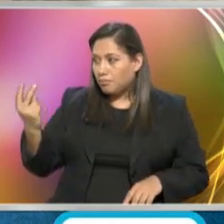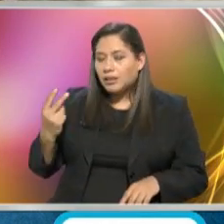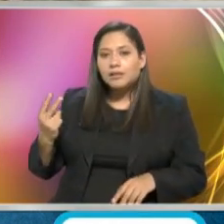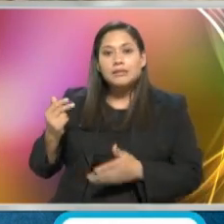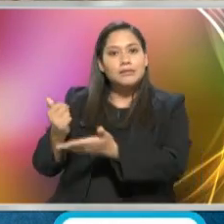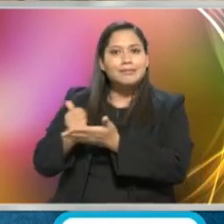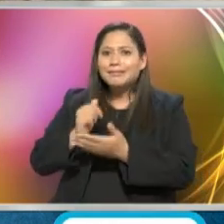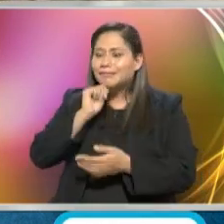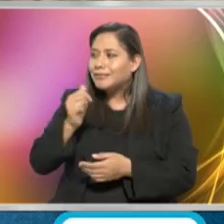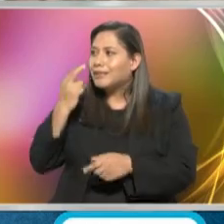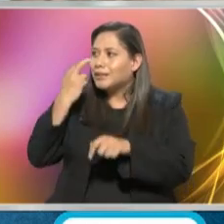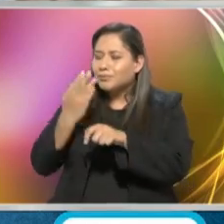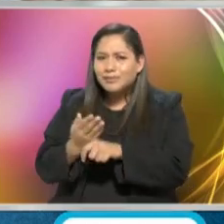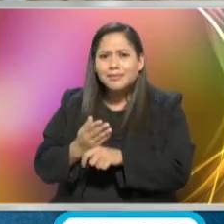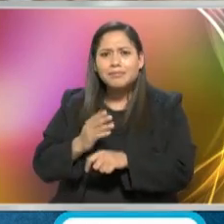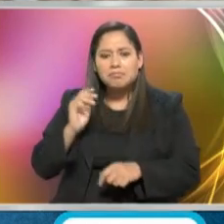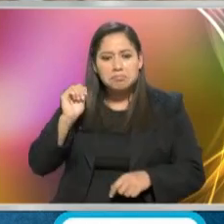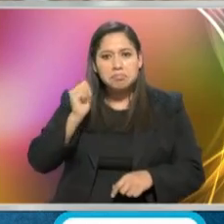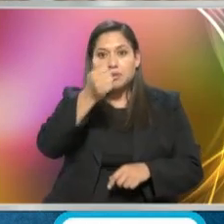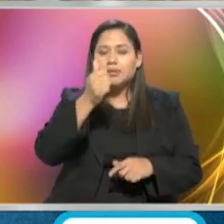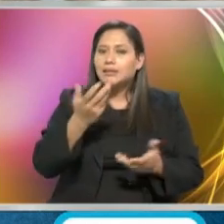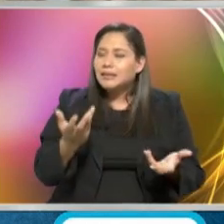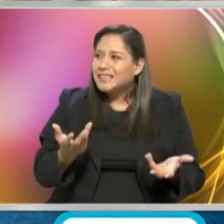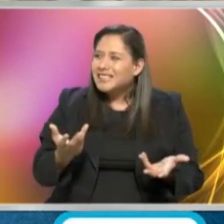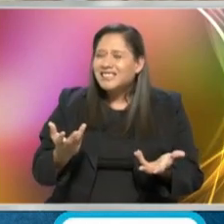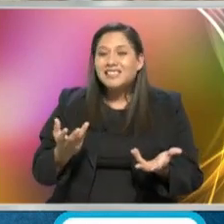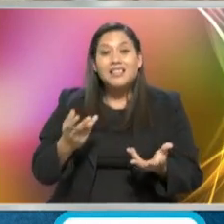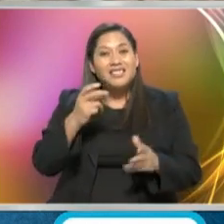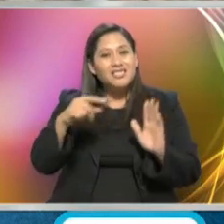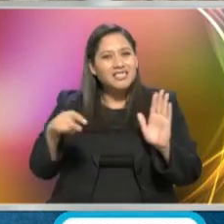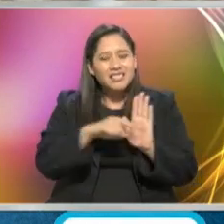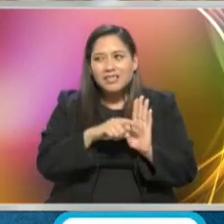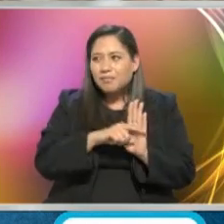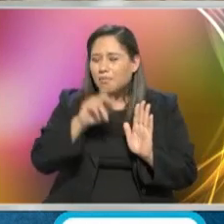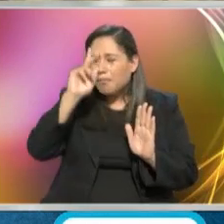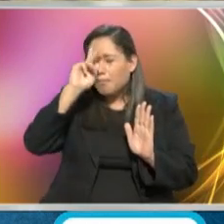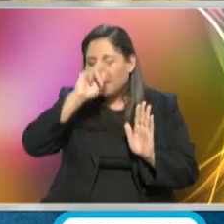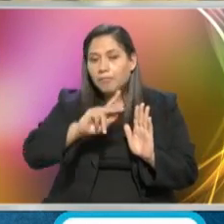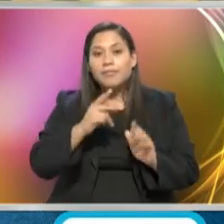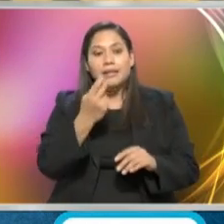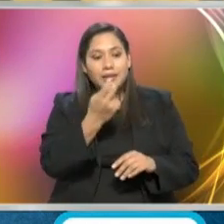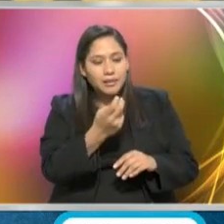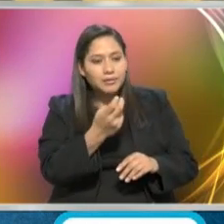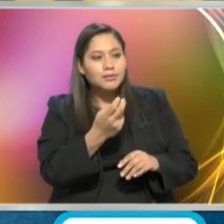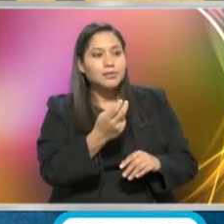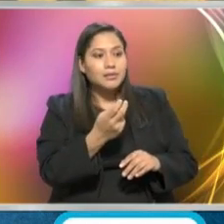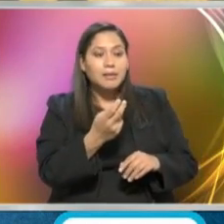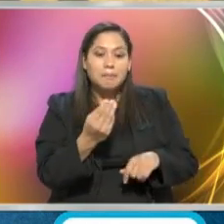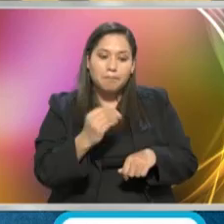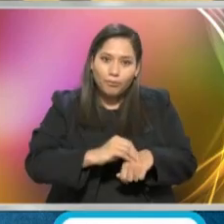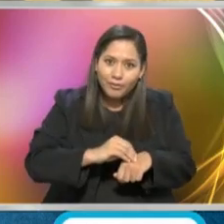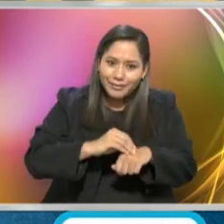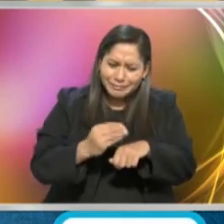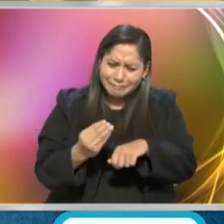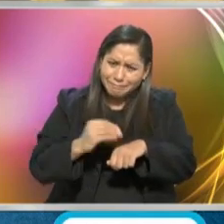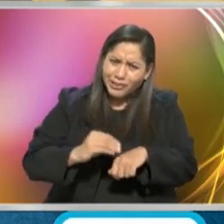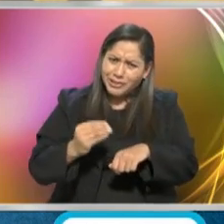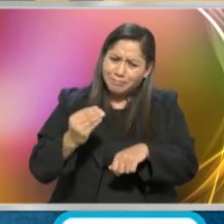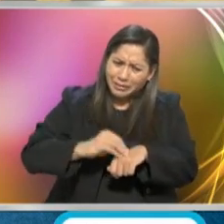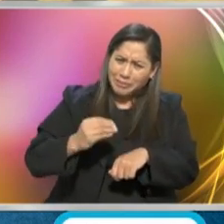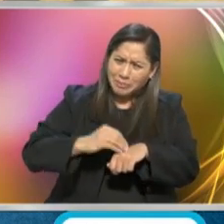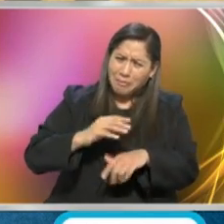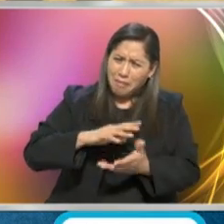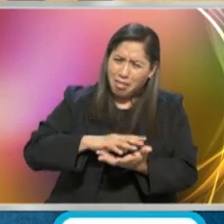responsable, ¿no? Este es otro punto importante. Y ese es otro punto negativo que le tienes que incluir a todo Que le esto. sumas, ¿no? Es otro